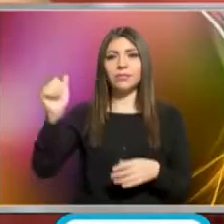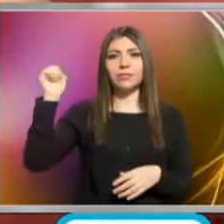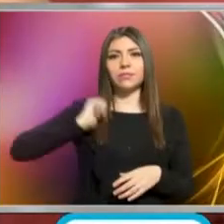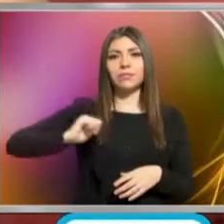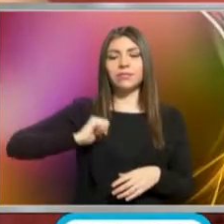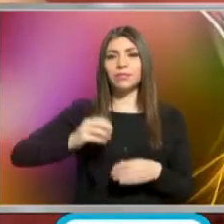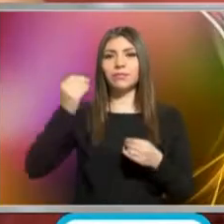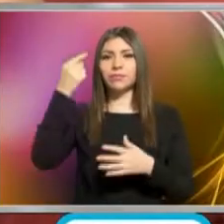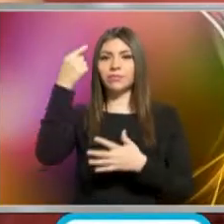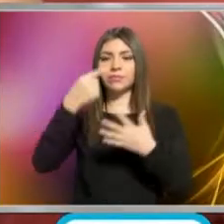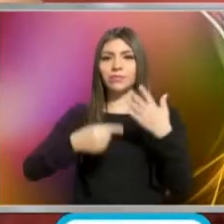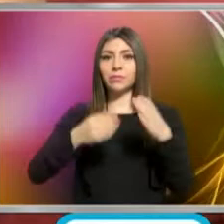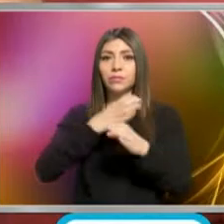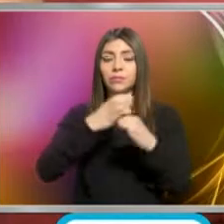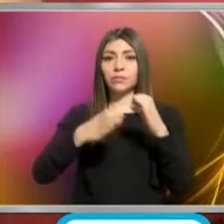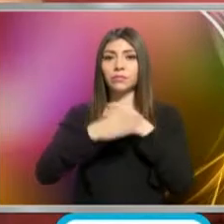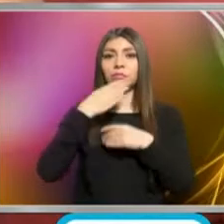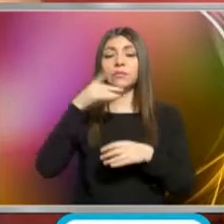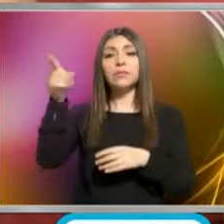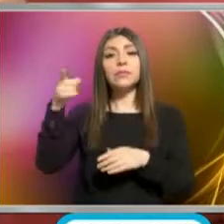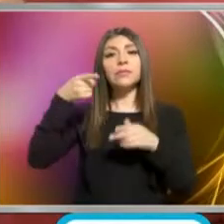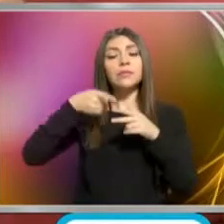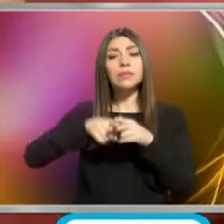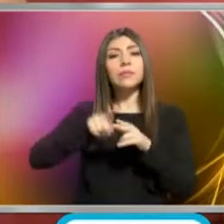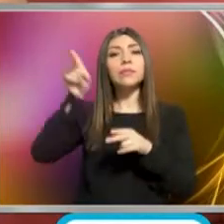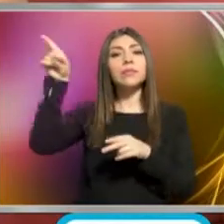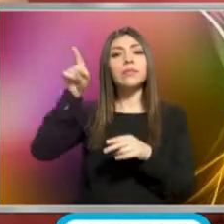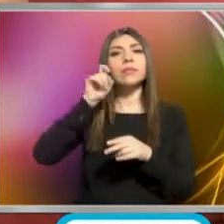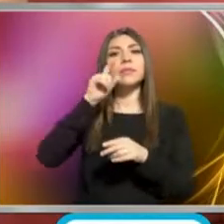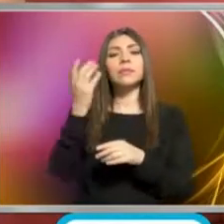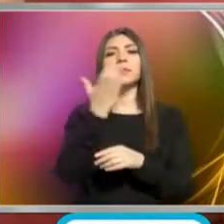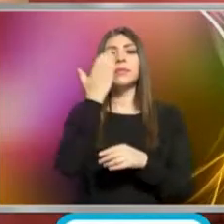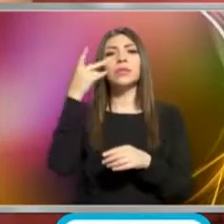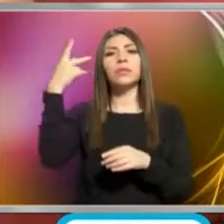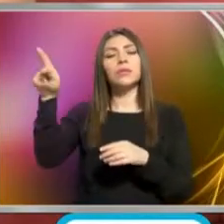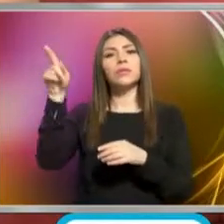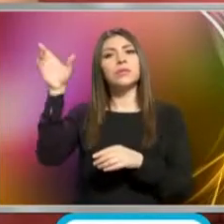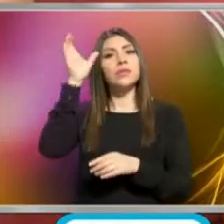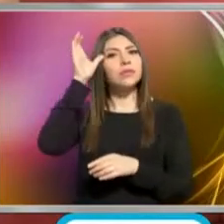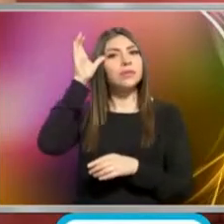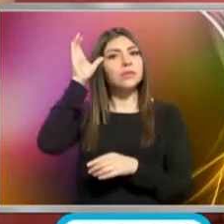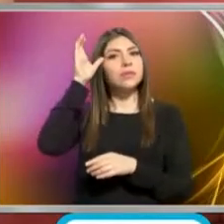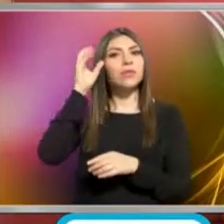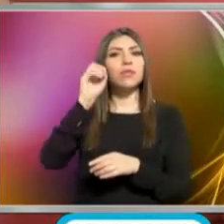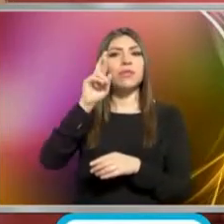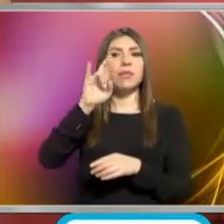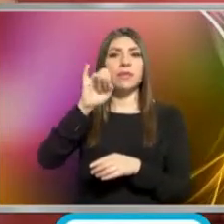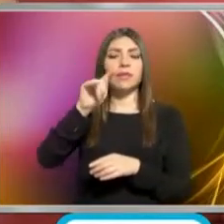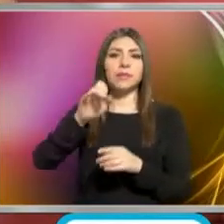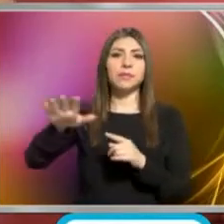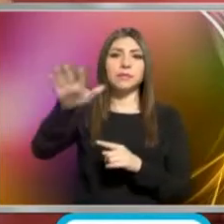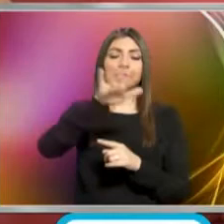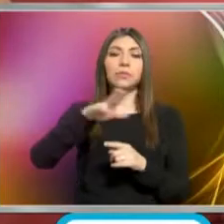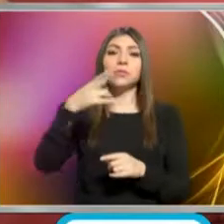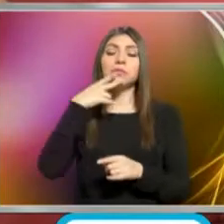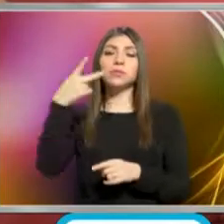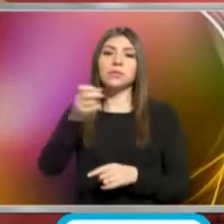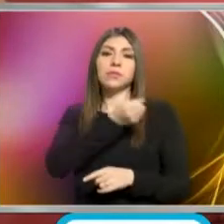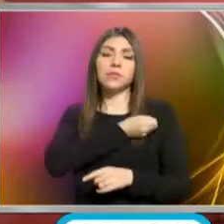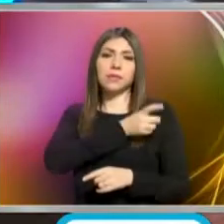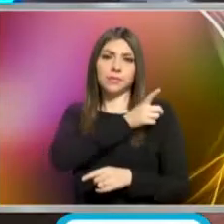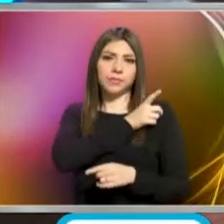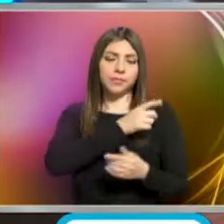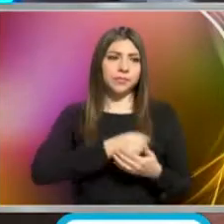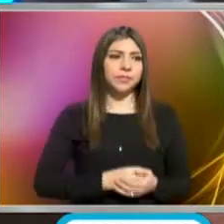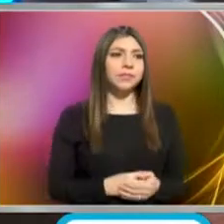sus orígenes están en el Oriente, donde era utilizado en la medicina tradicional china. Entonces es buenísimo para la salud. Se